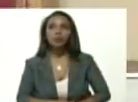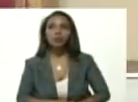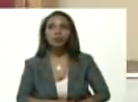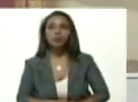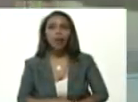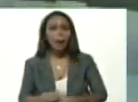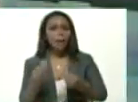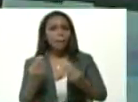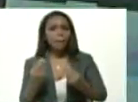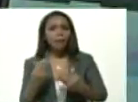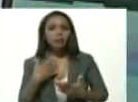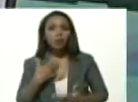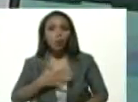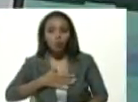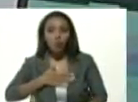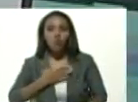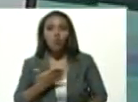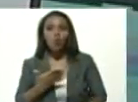para poder